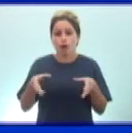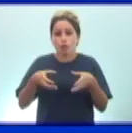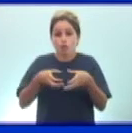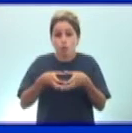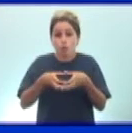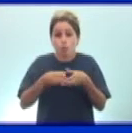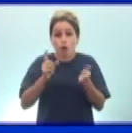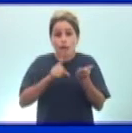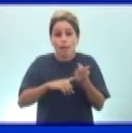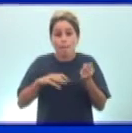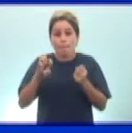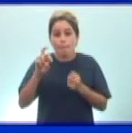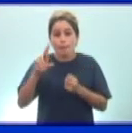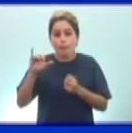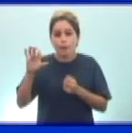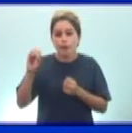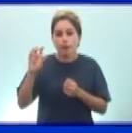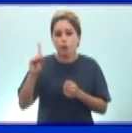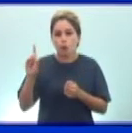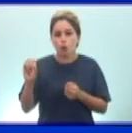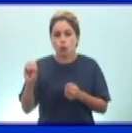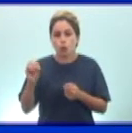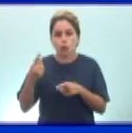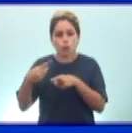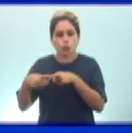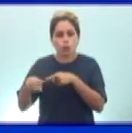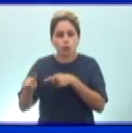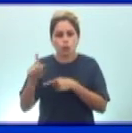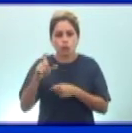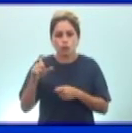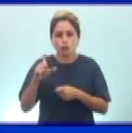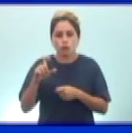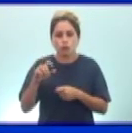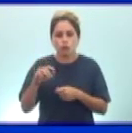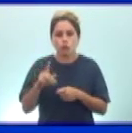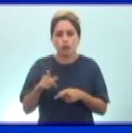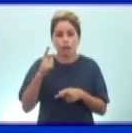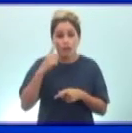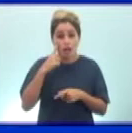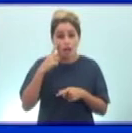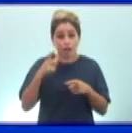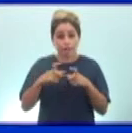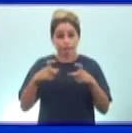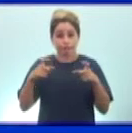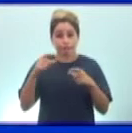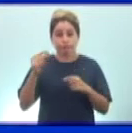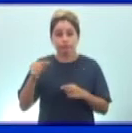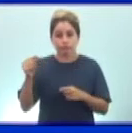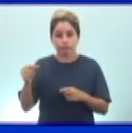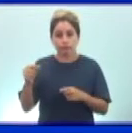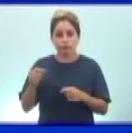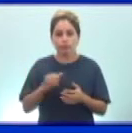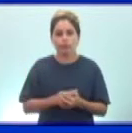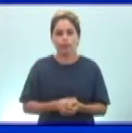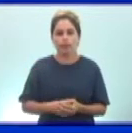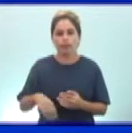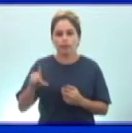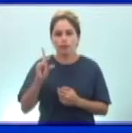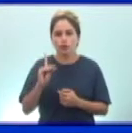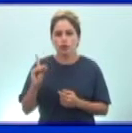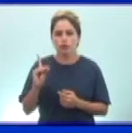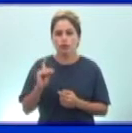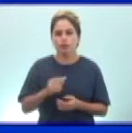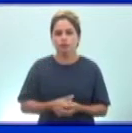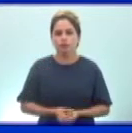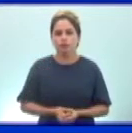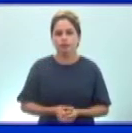período. Inciso C, aplique la regla de Hund o de máxima multiplicidad. Inciso D, el